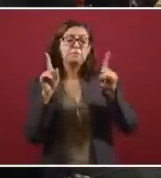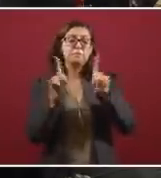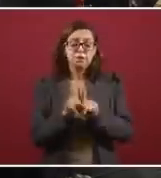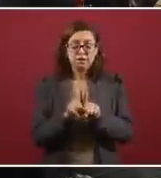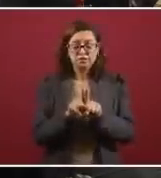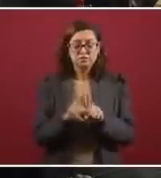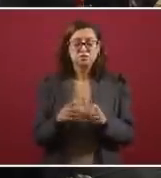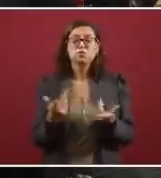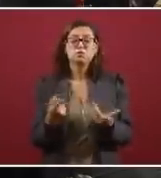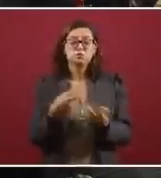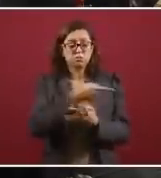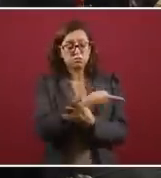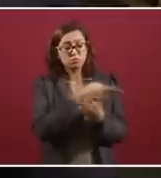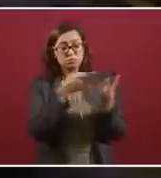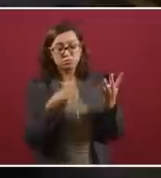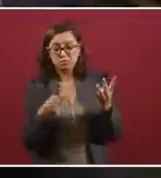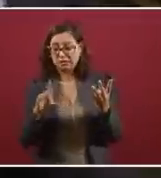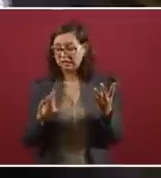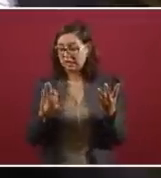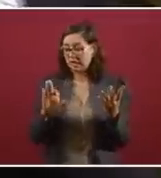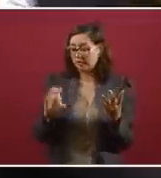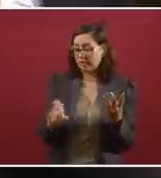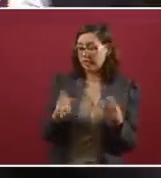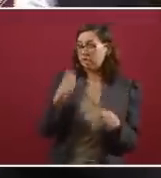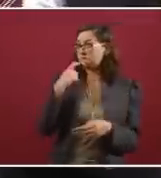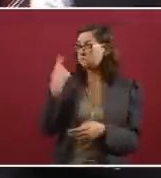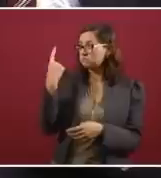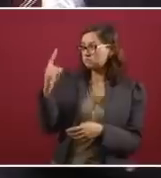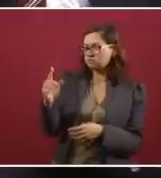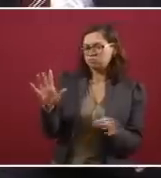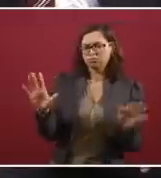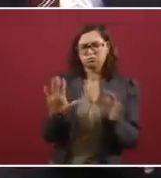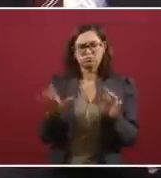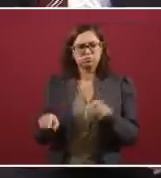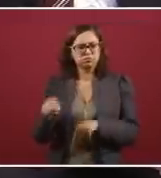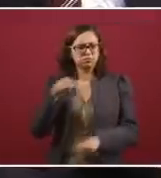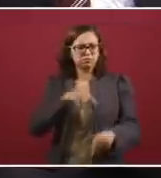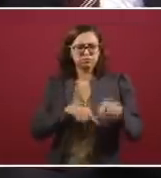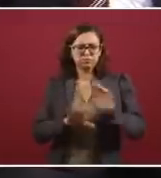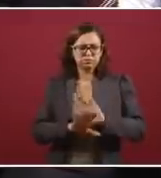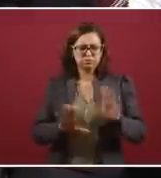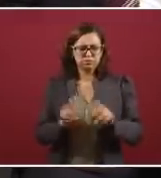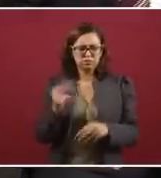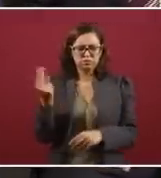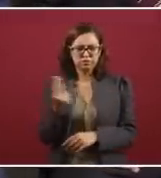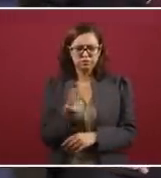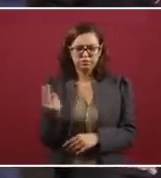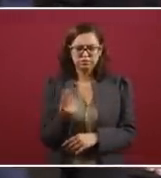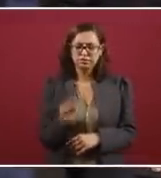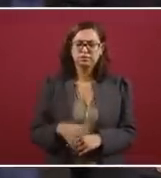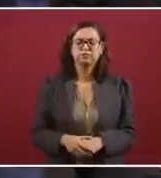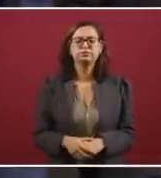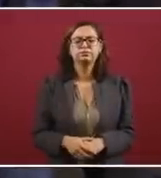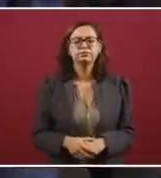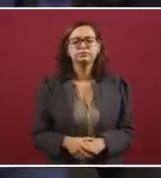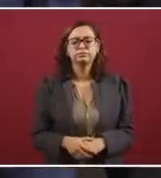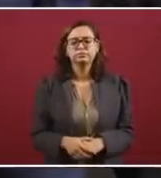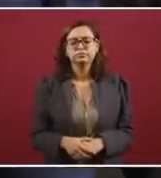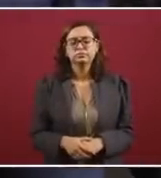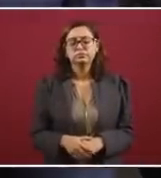el presidente desde un principio. El presente acuerdo entre la CFE y las